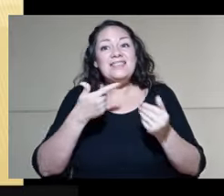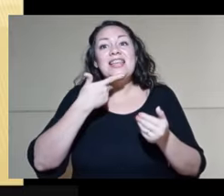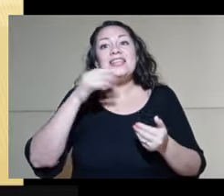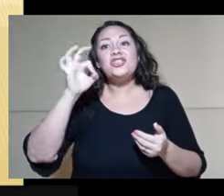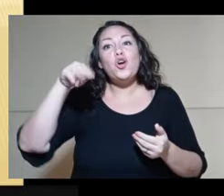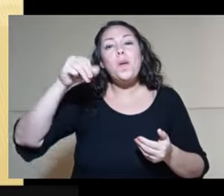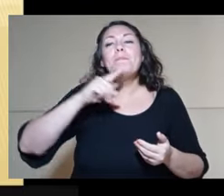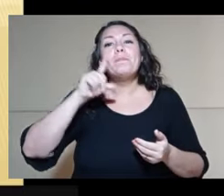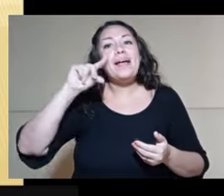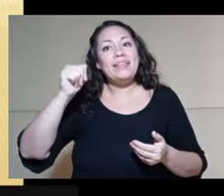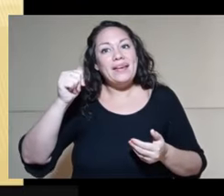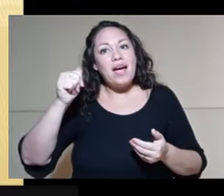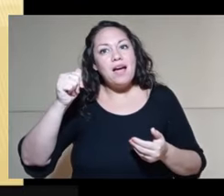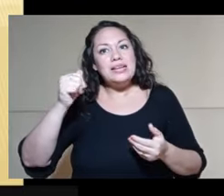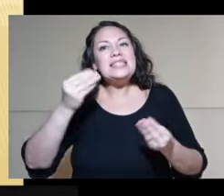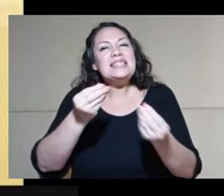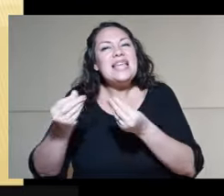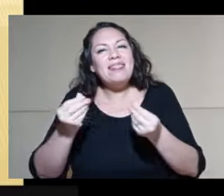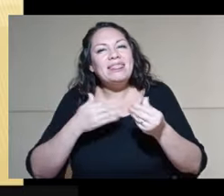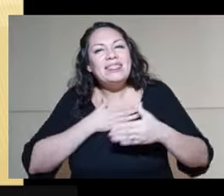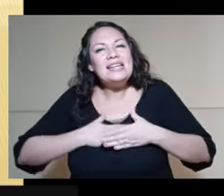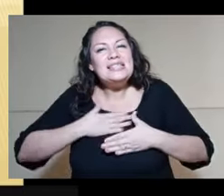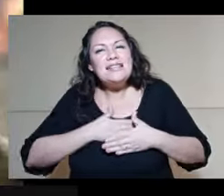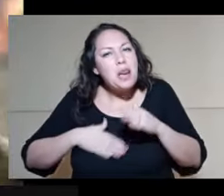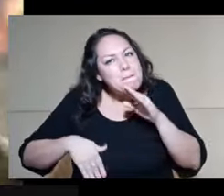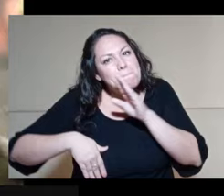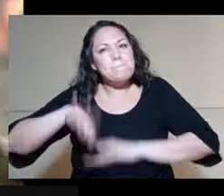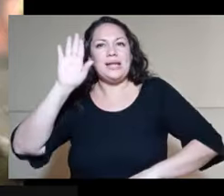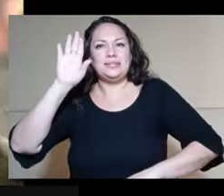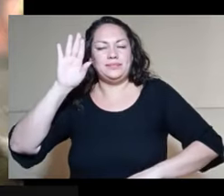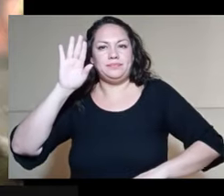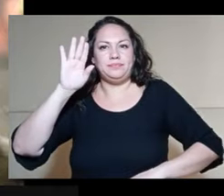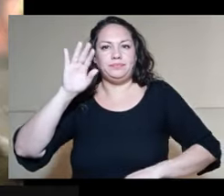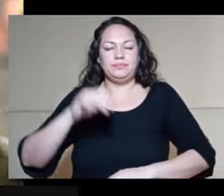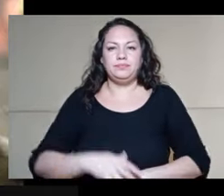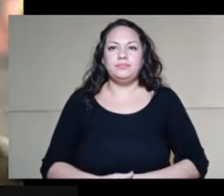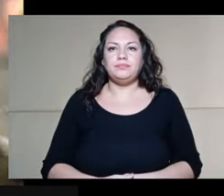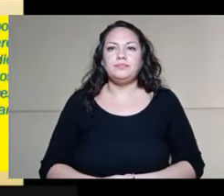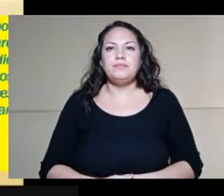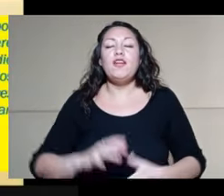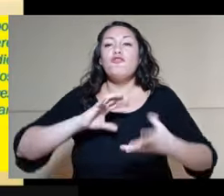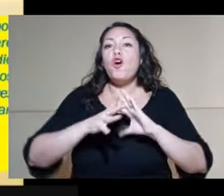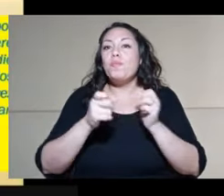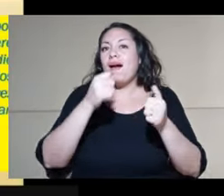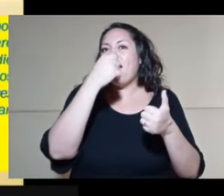la sensibilidad somática es más amplia. En la sensibilidad somática nosotros tenemos